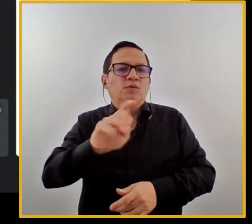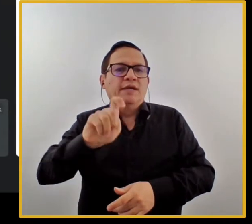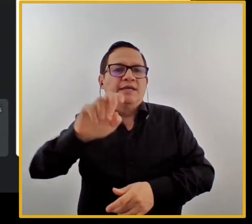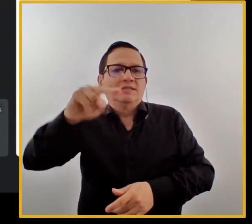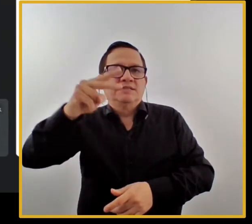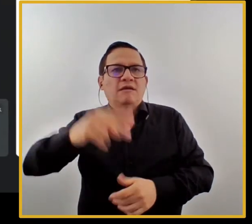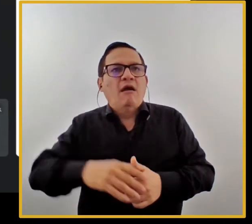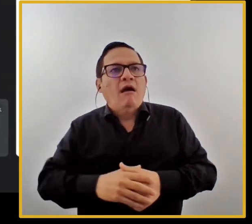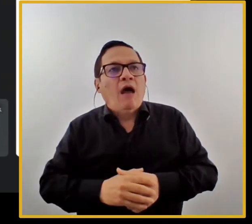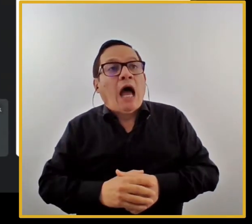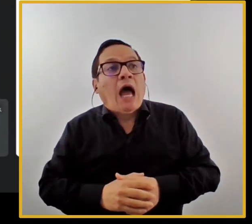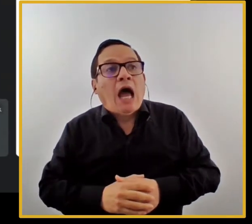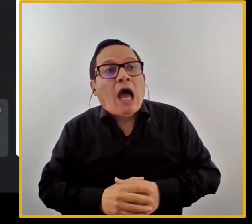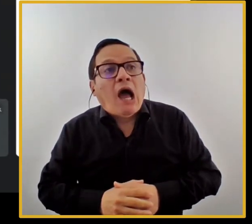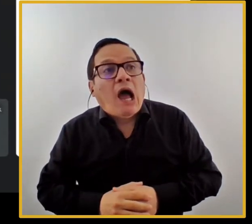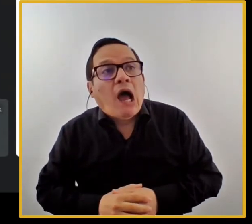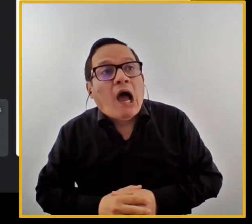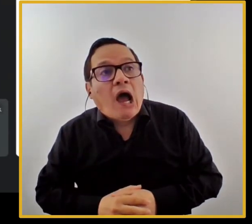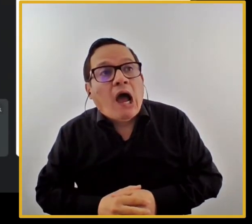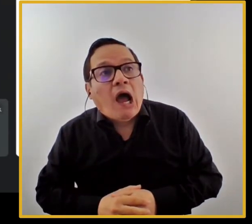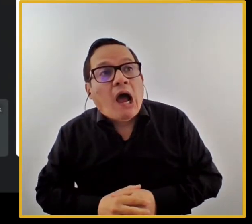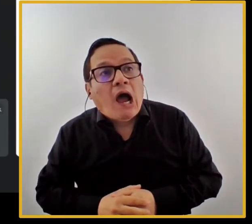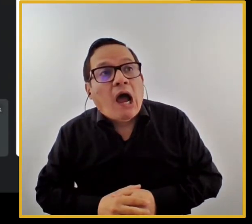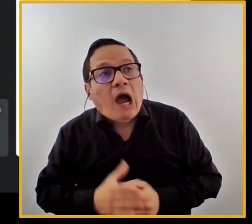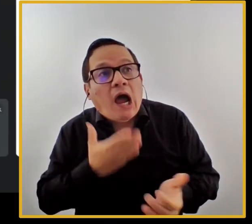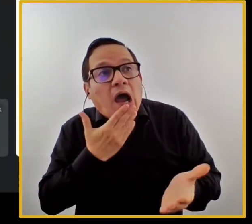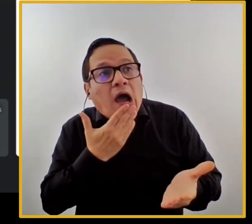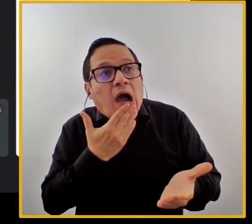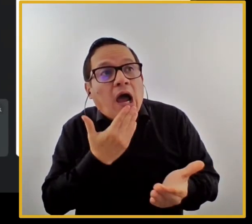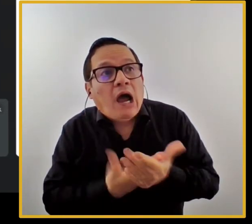Ok, gracias. Ok.